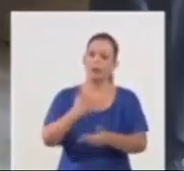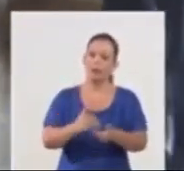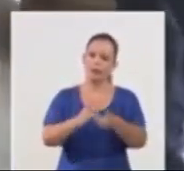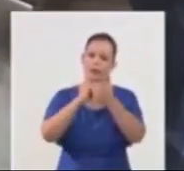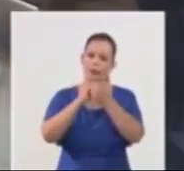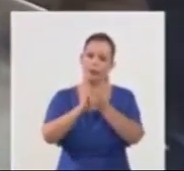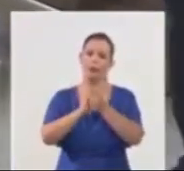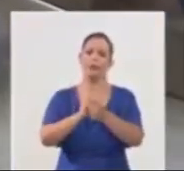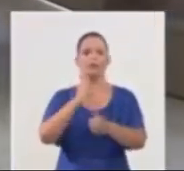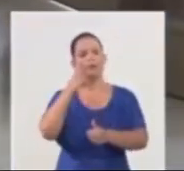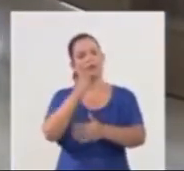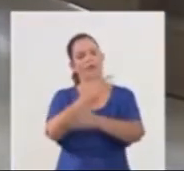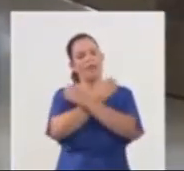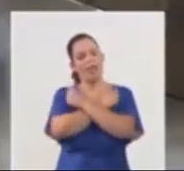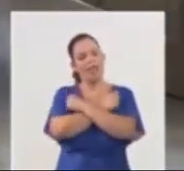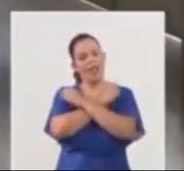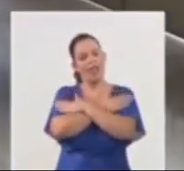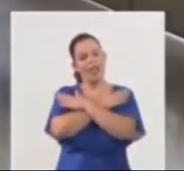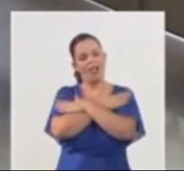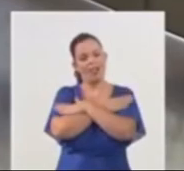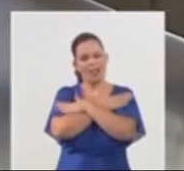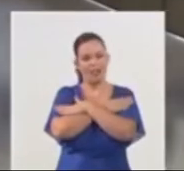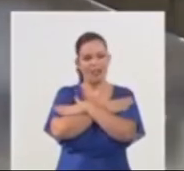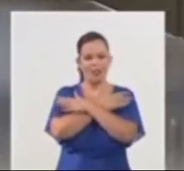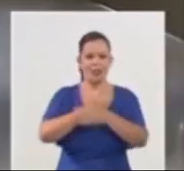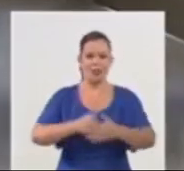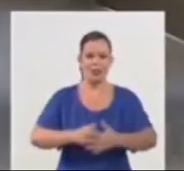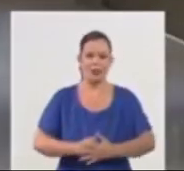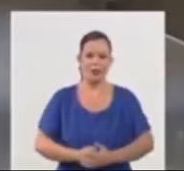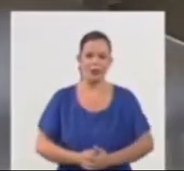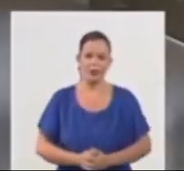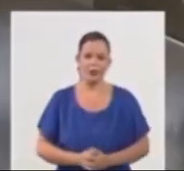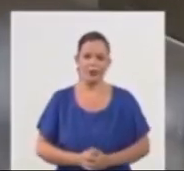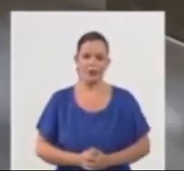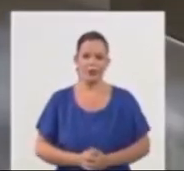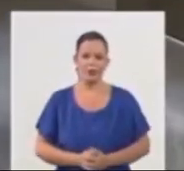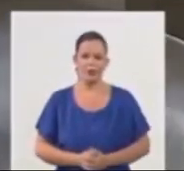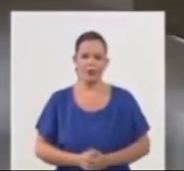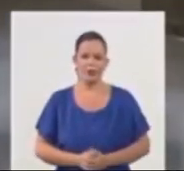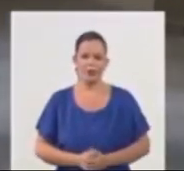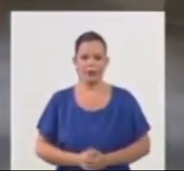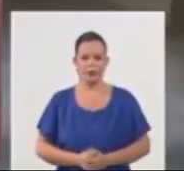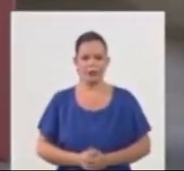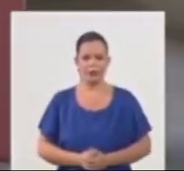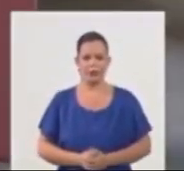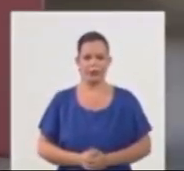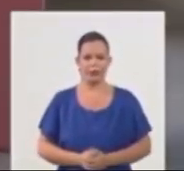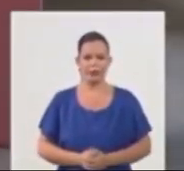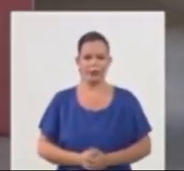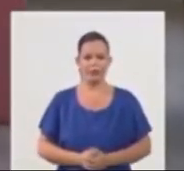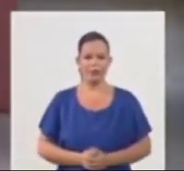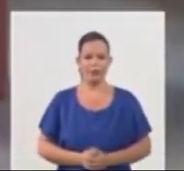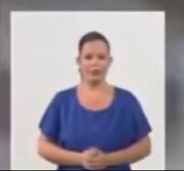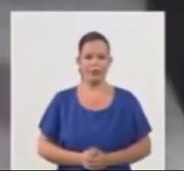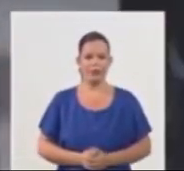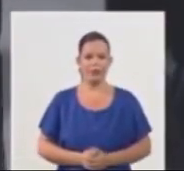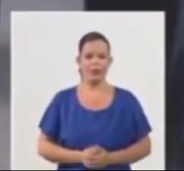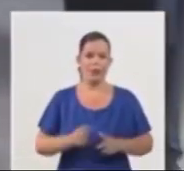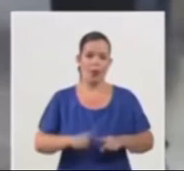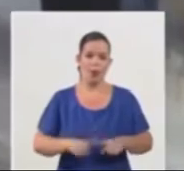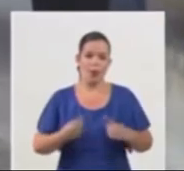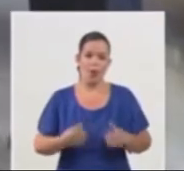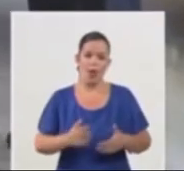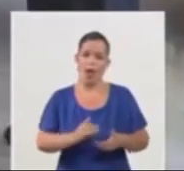2021 y se centró fundamentalmente en la recuperación pospandémica. El ALBA-TCP es la plataforma